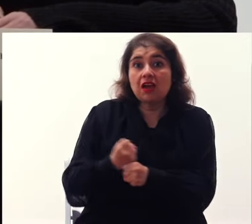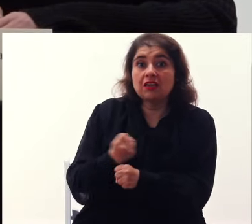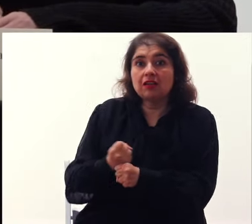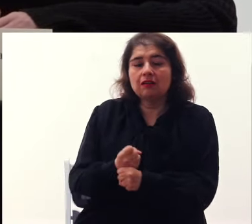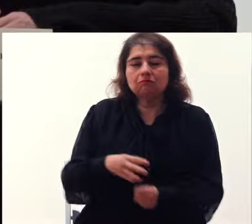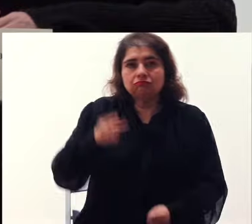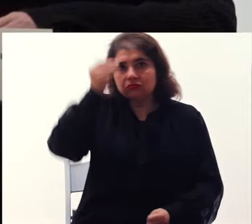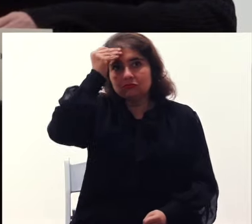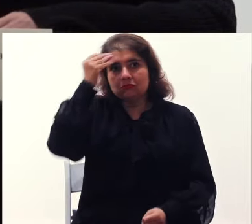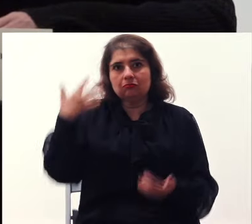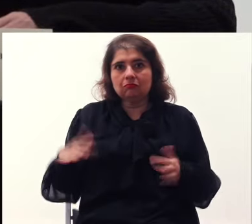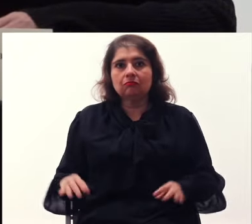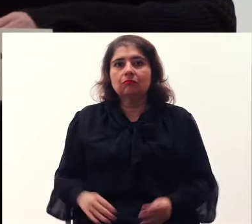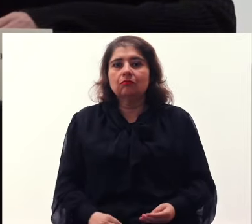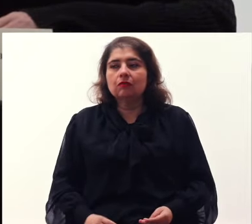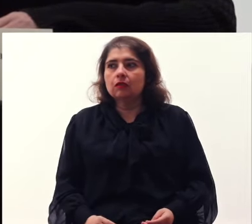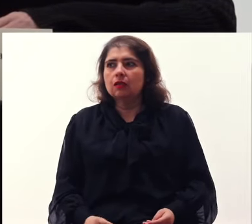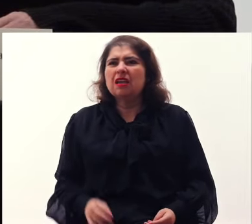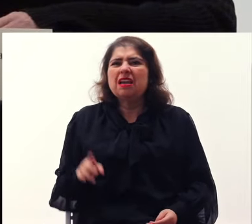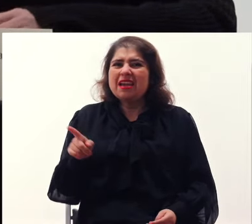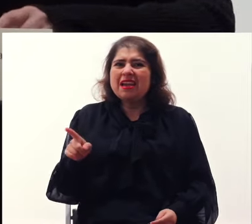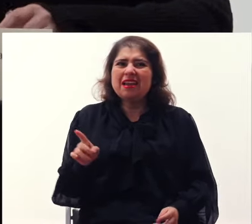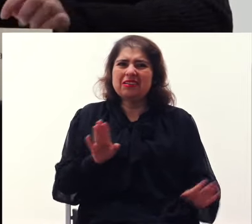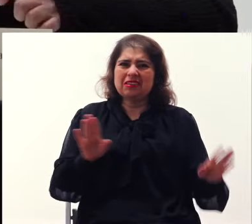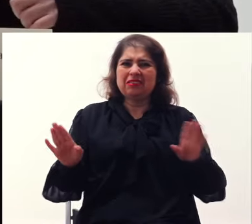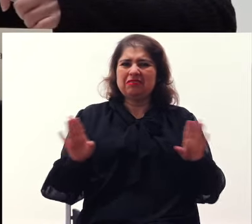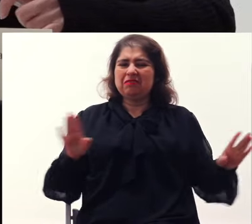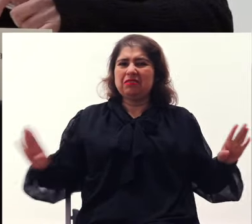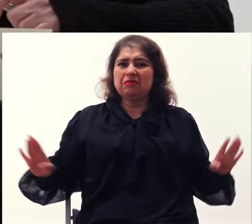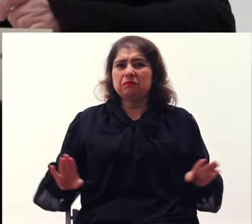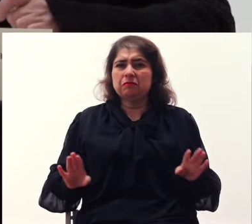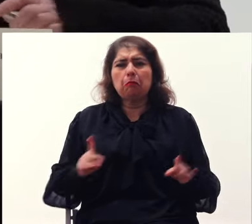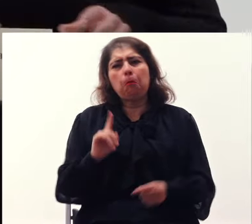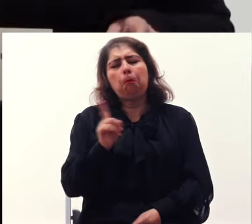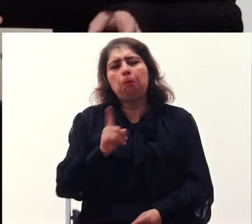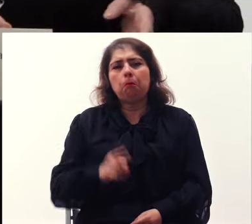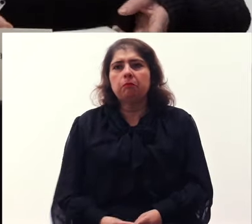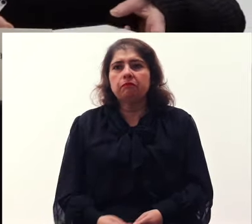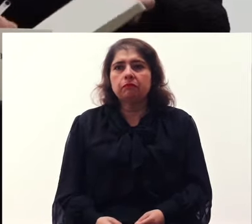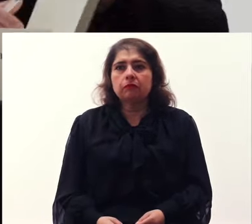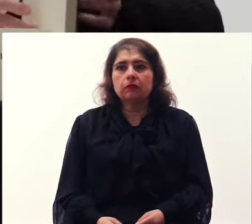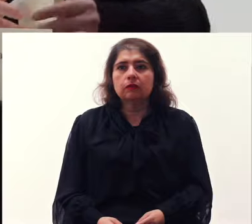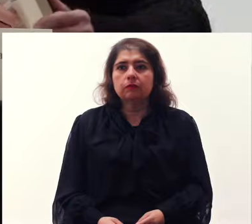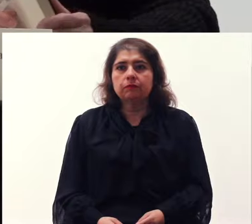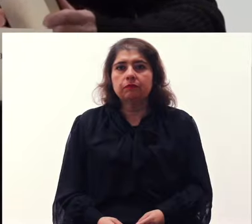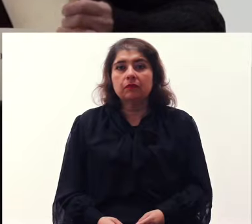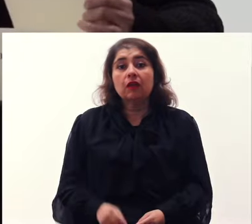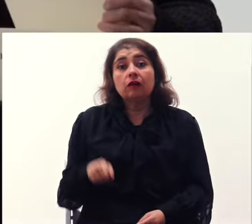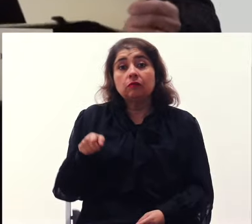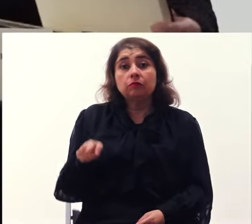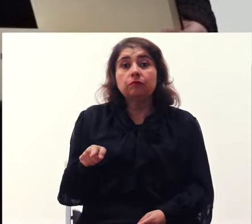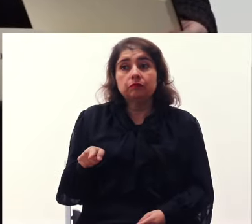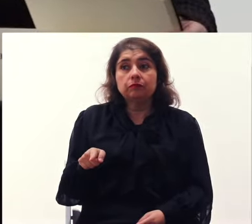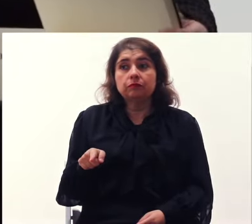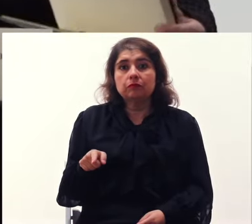esas cosas. Pese a que no era una reticencia, era estar, digamos,